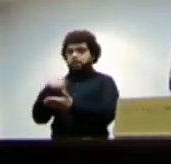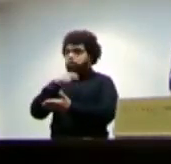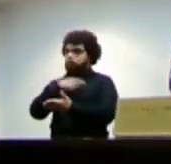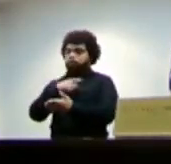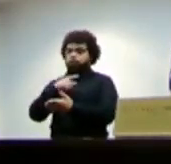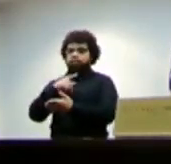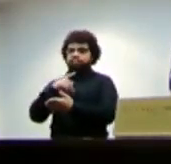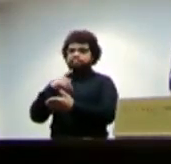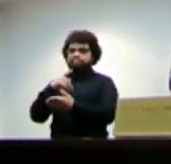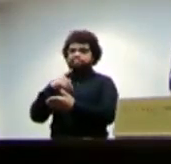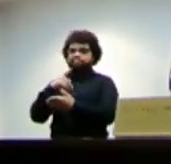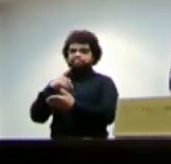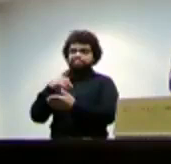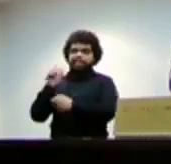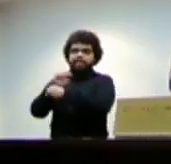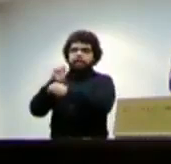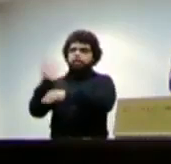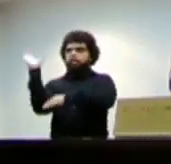horas.